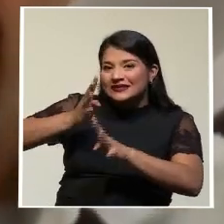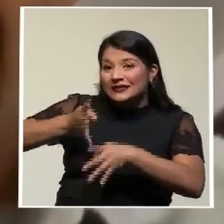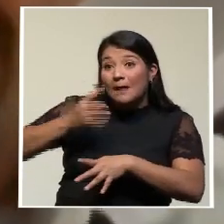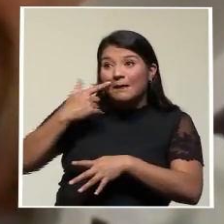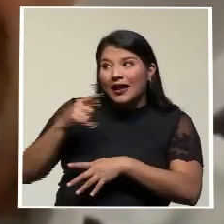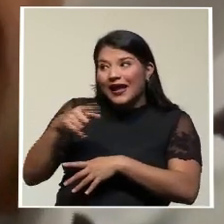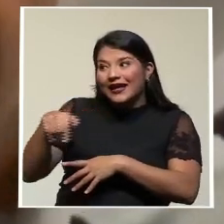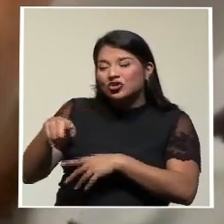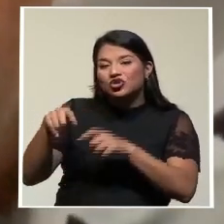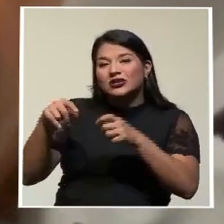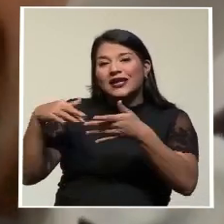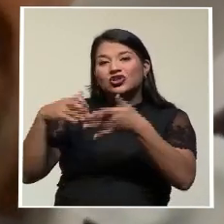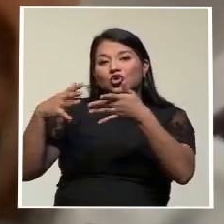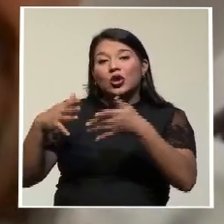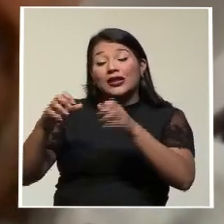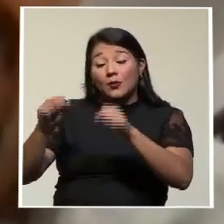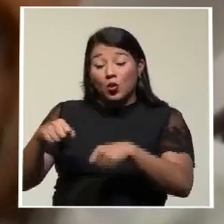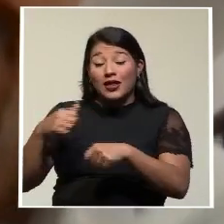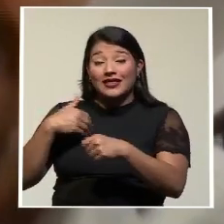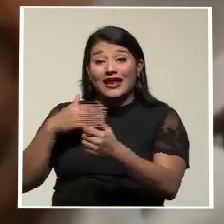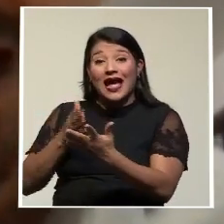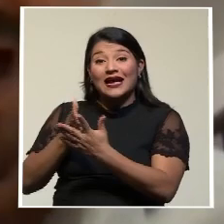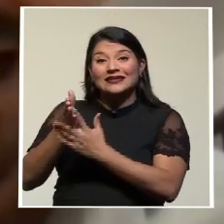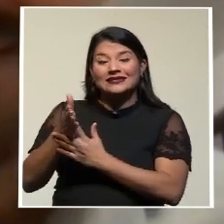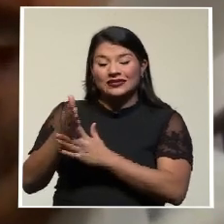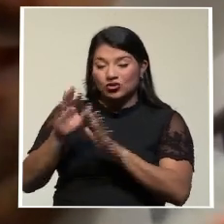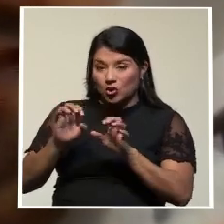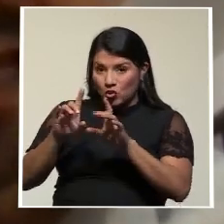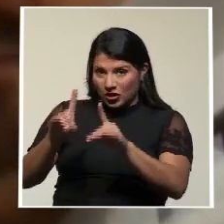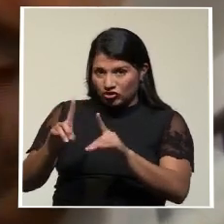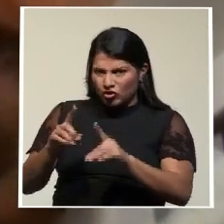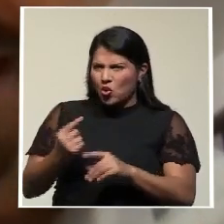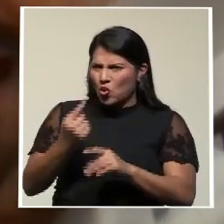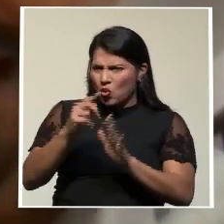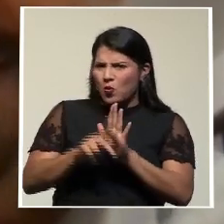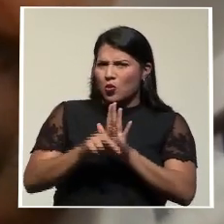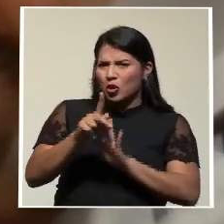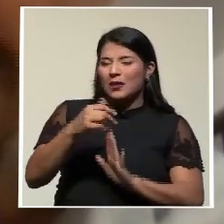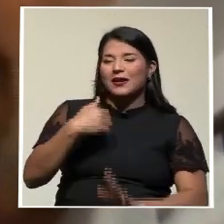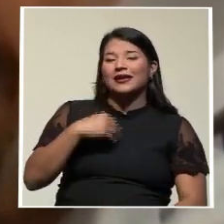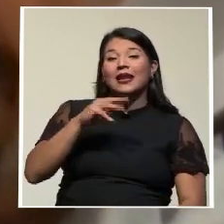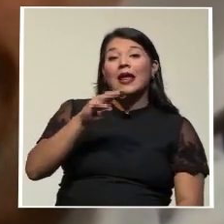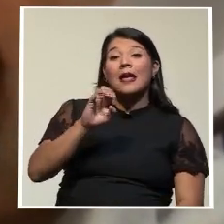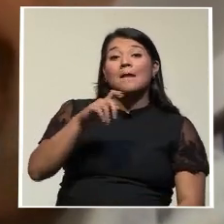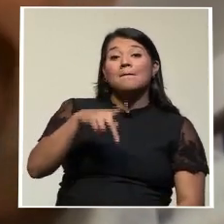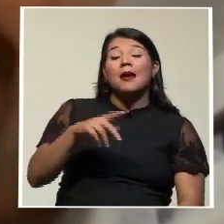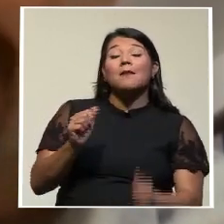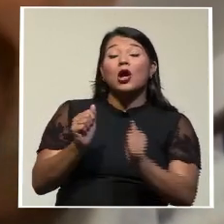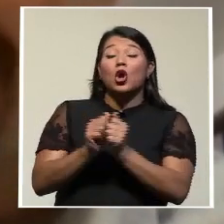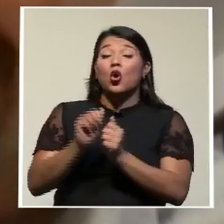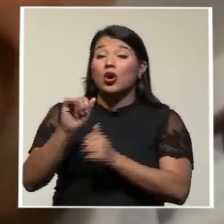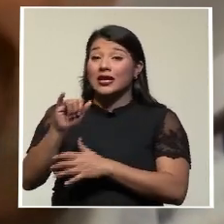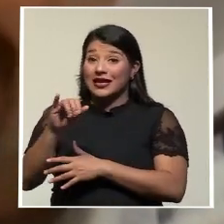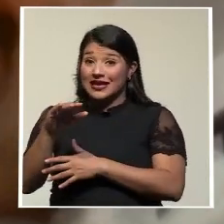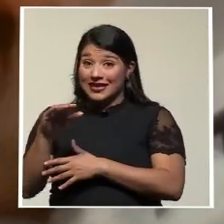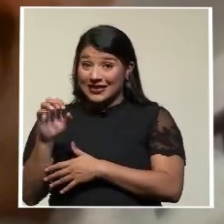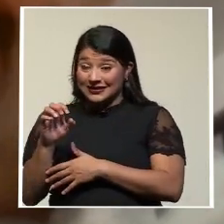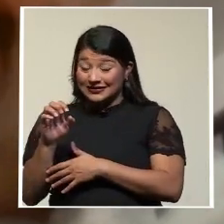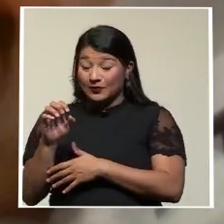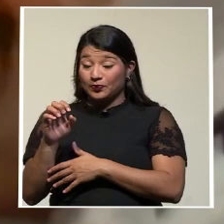a la educación. Hay un programa que ya lanzaron en alianza el MEP y el ICE, EducaMEP creo que se llama,